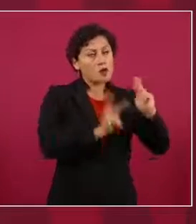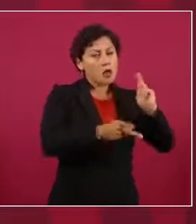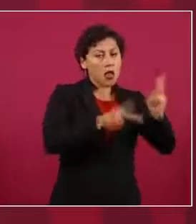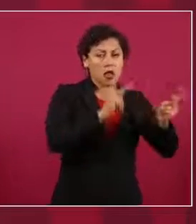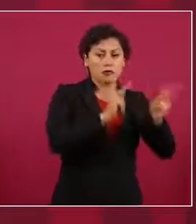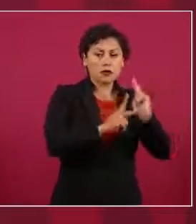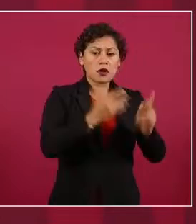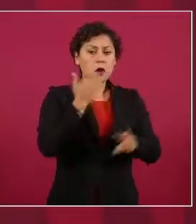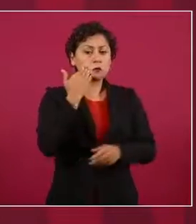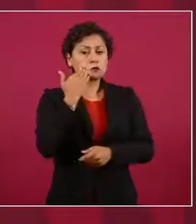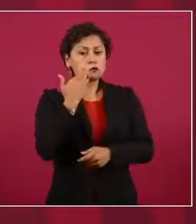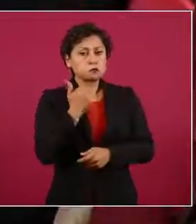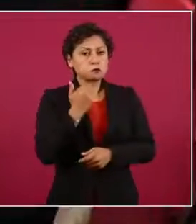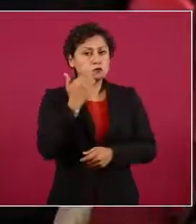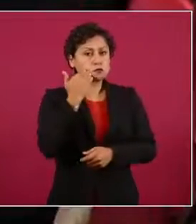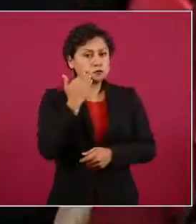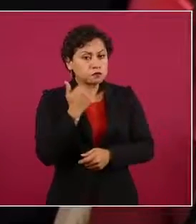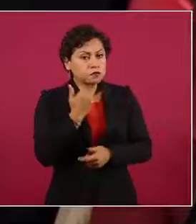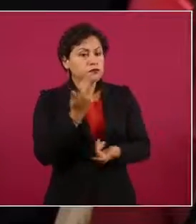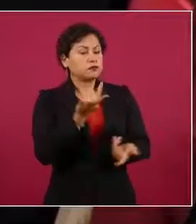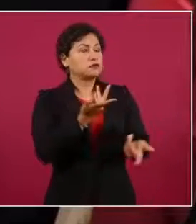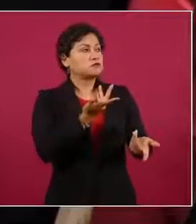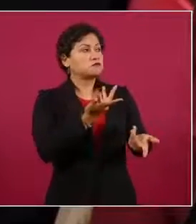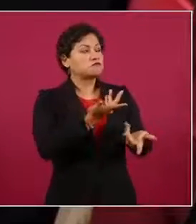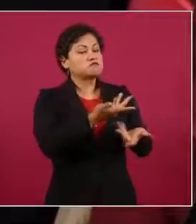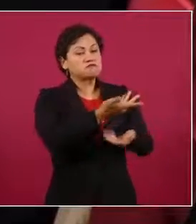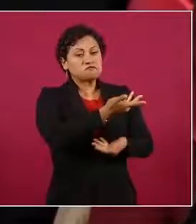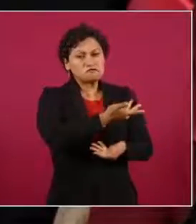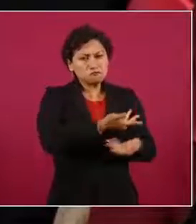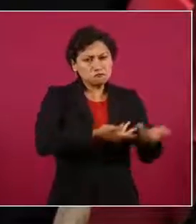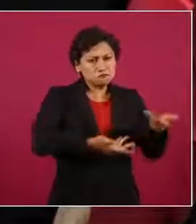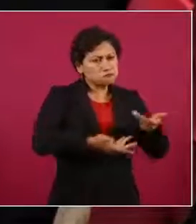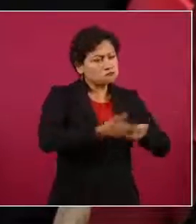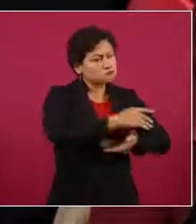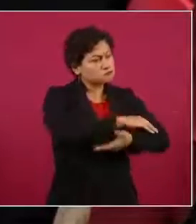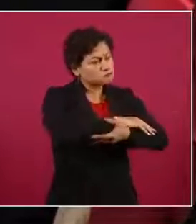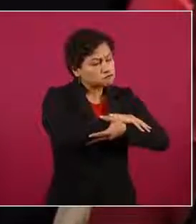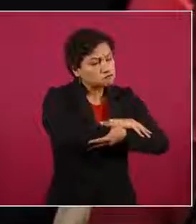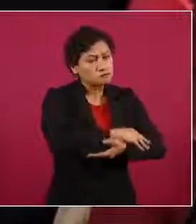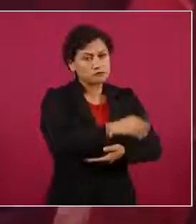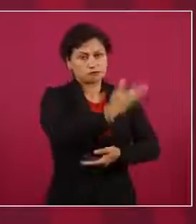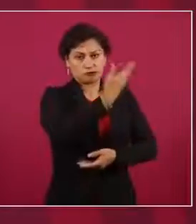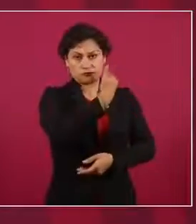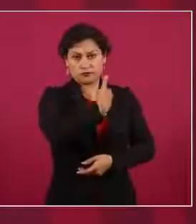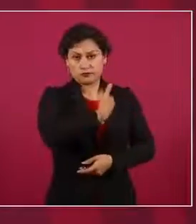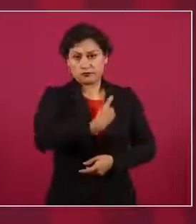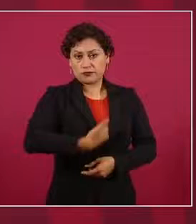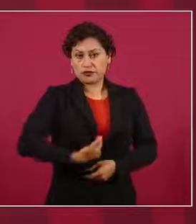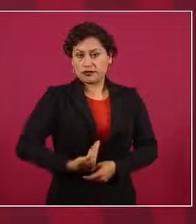amistosamente, hubo mucha cordialidad de parte del presidente